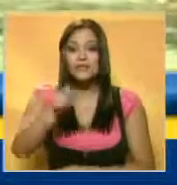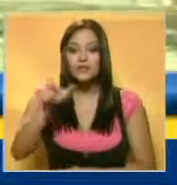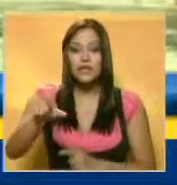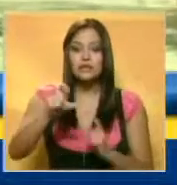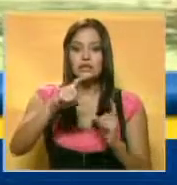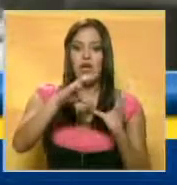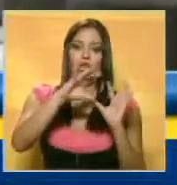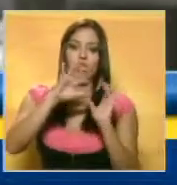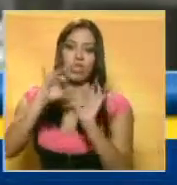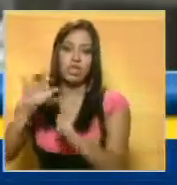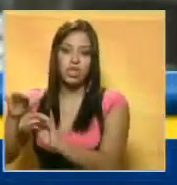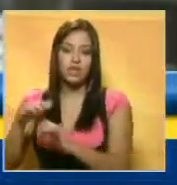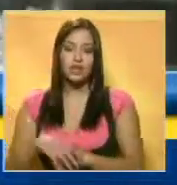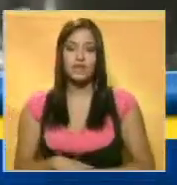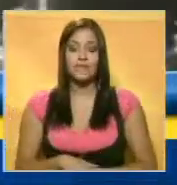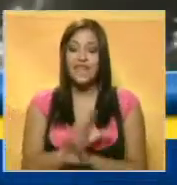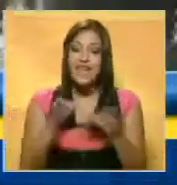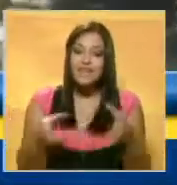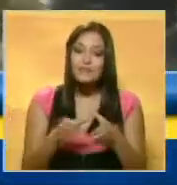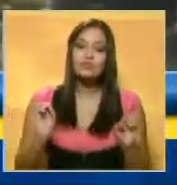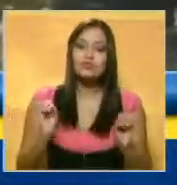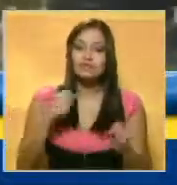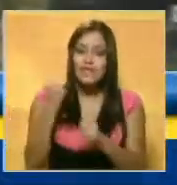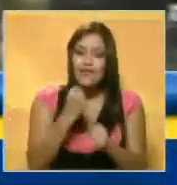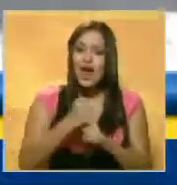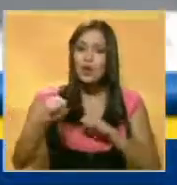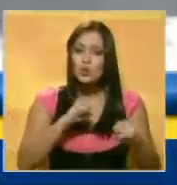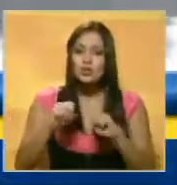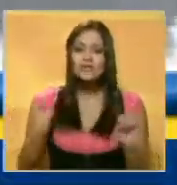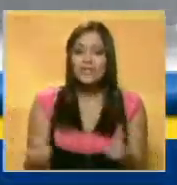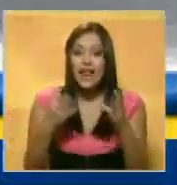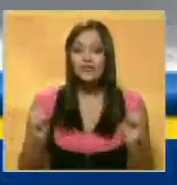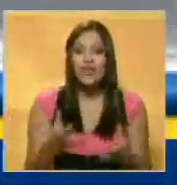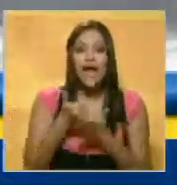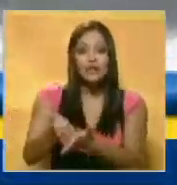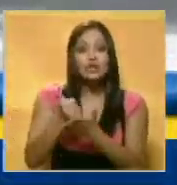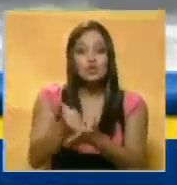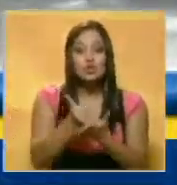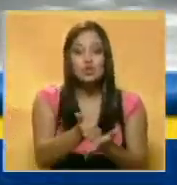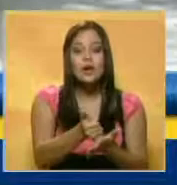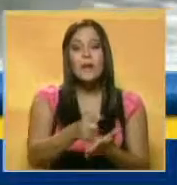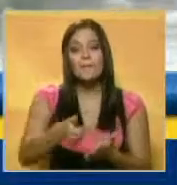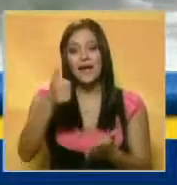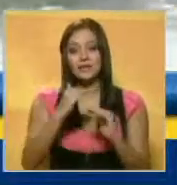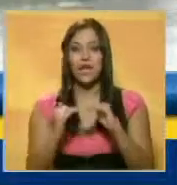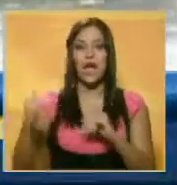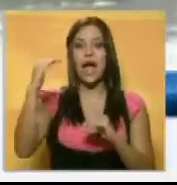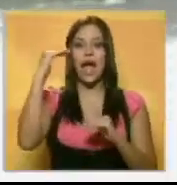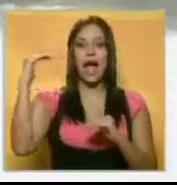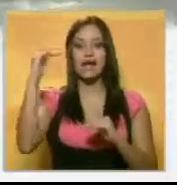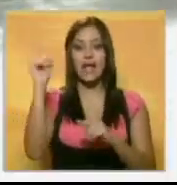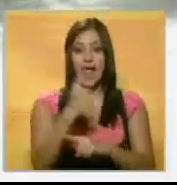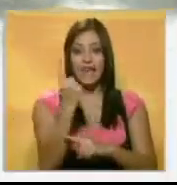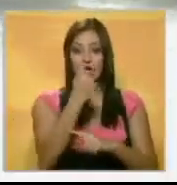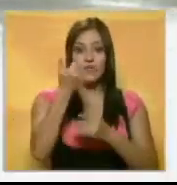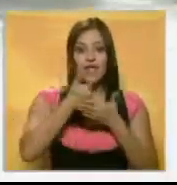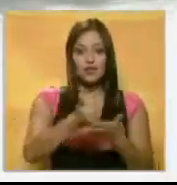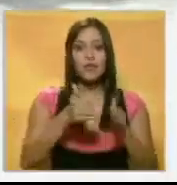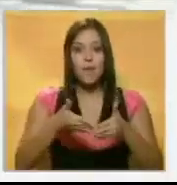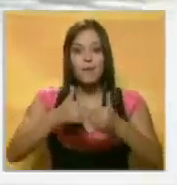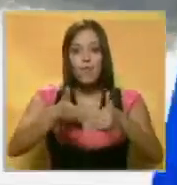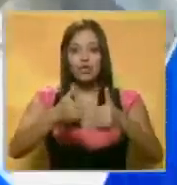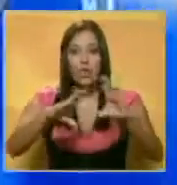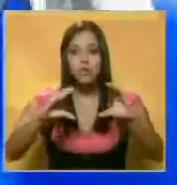desplazadas los equipos de desastres iniciaron operaciones para movilizar a la población hacia terrenos altos en helicópteros y botes